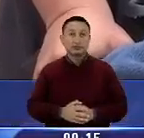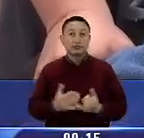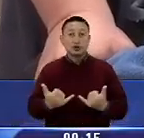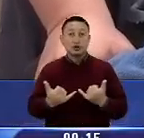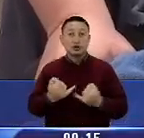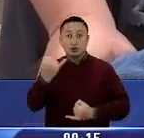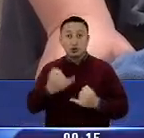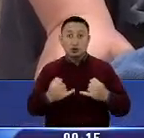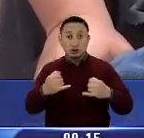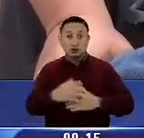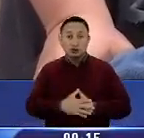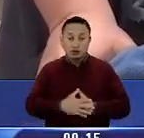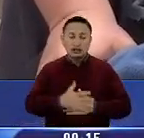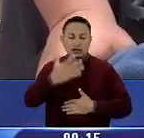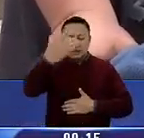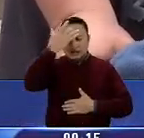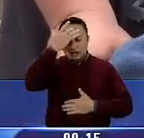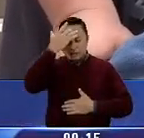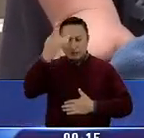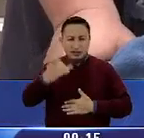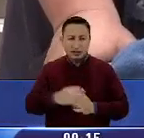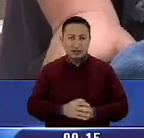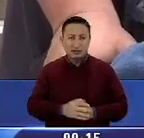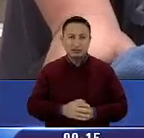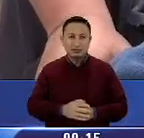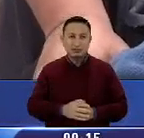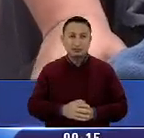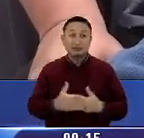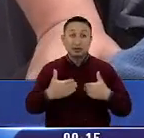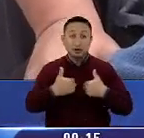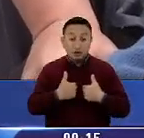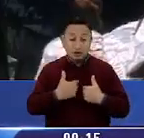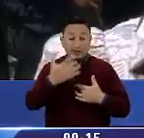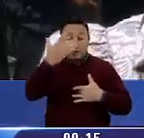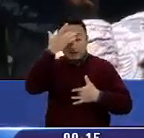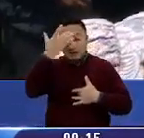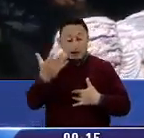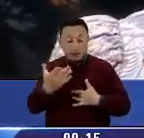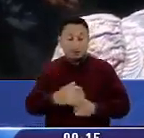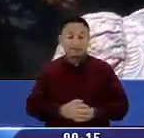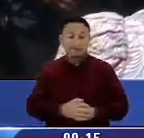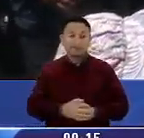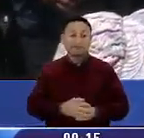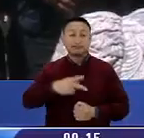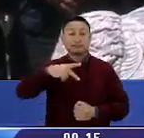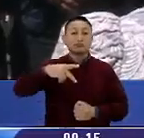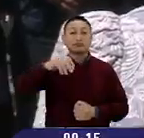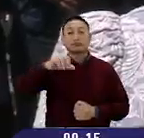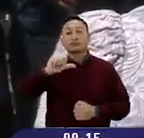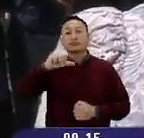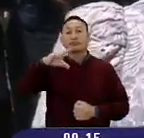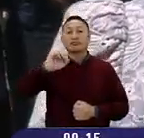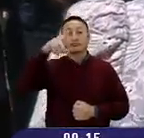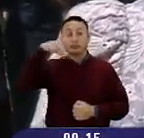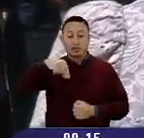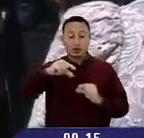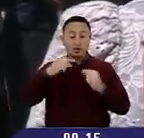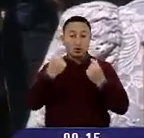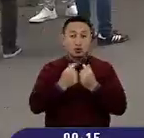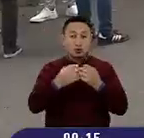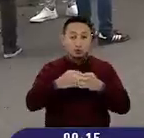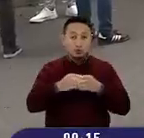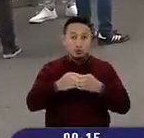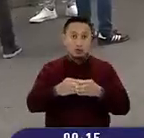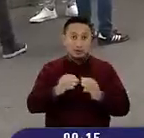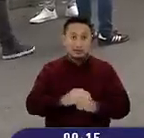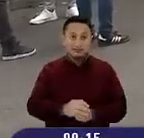esta enfermedad que sin querer queriendo cogimos, ¿no? Según Pamela Luna, representante del movimiento Diálisis es Vida,